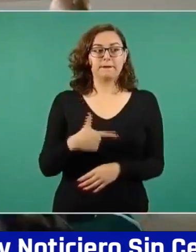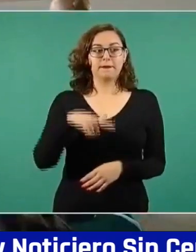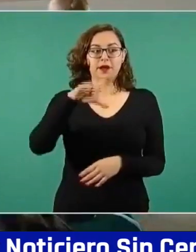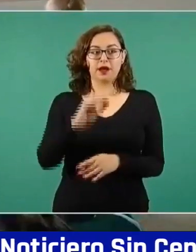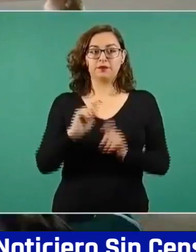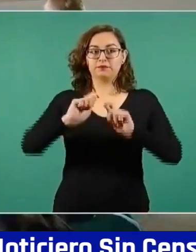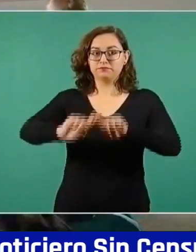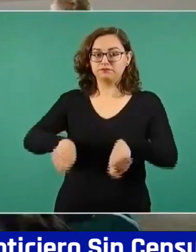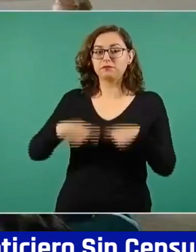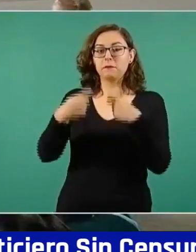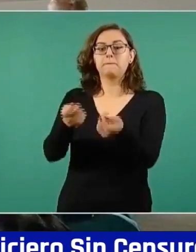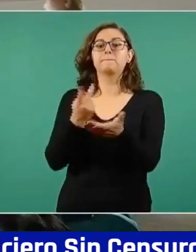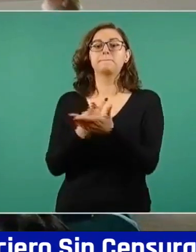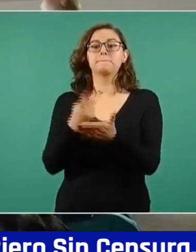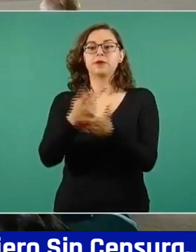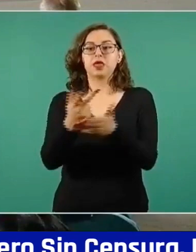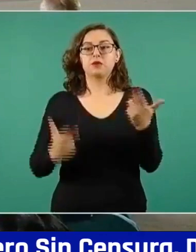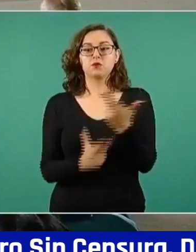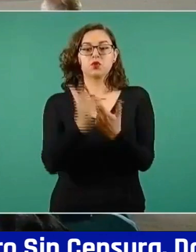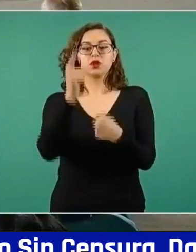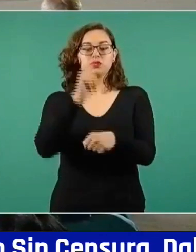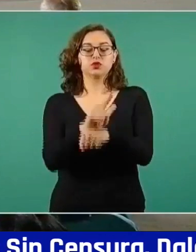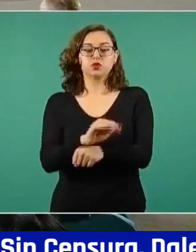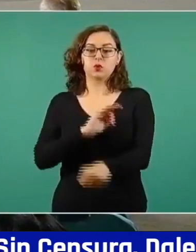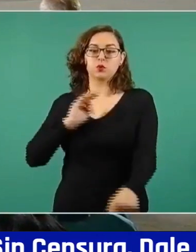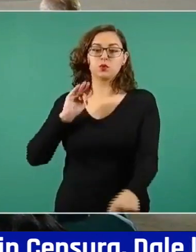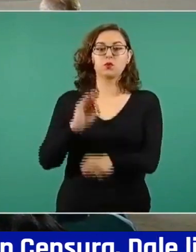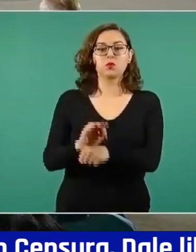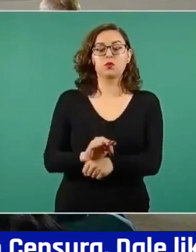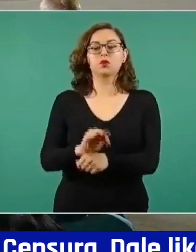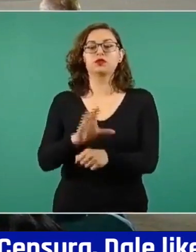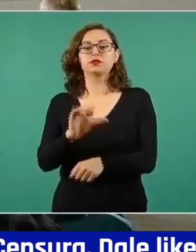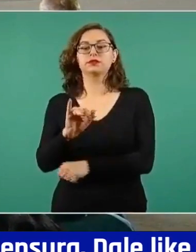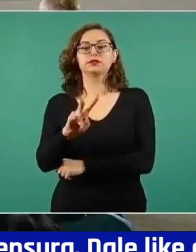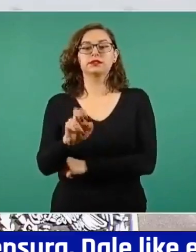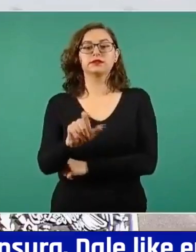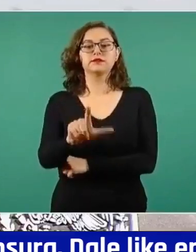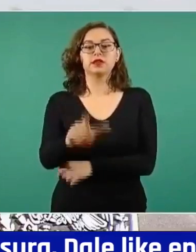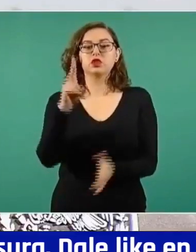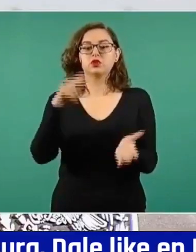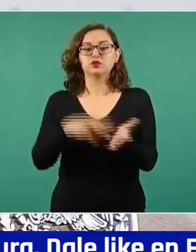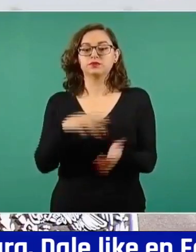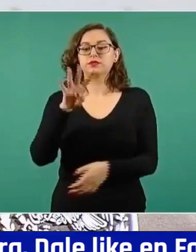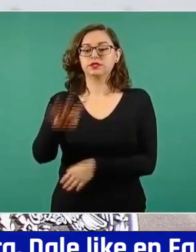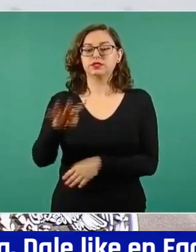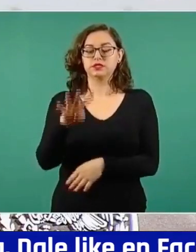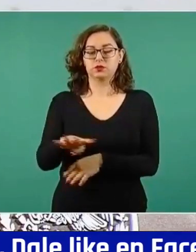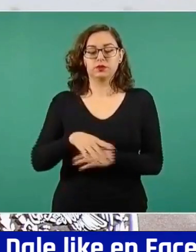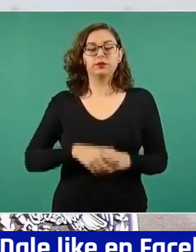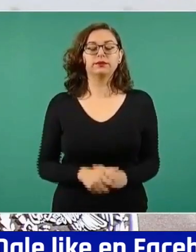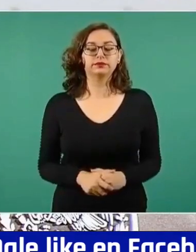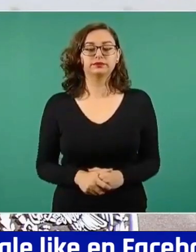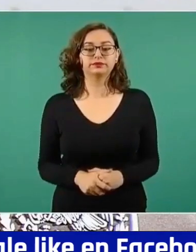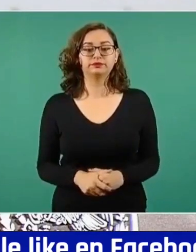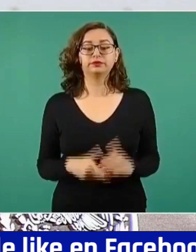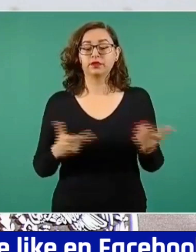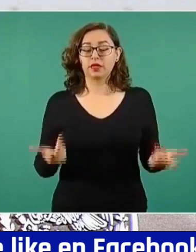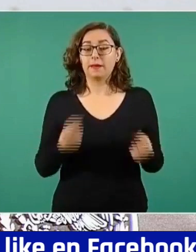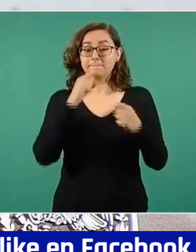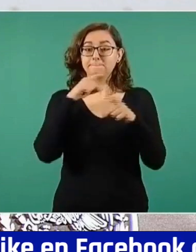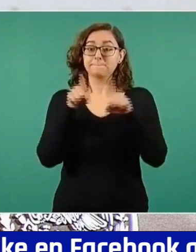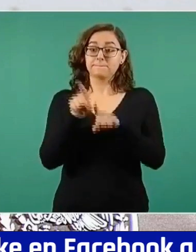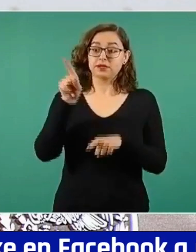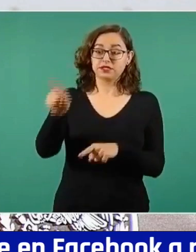Obrador el Premio Nacional de Protección Civil 2019 en el rubro de prevención. En zonas indígenas de